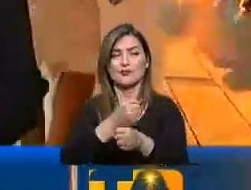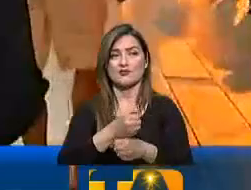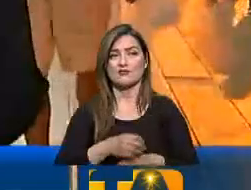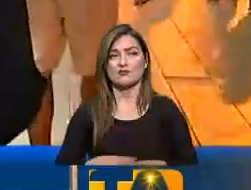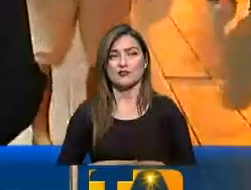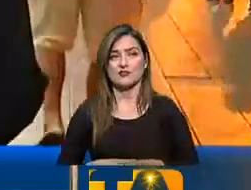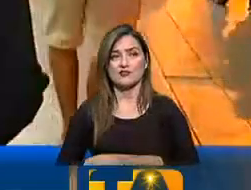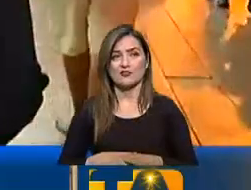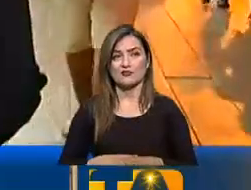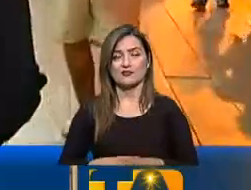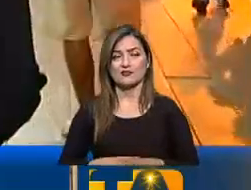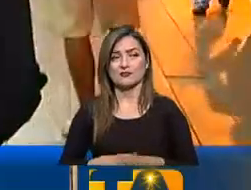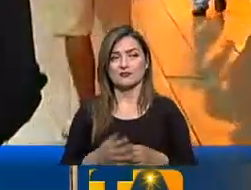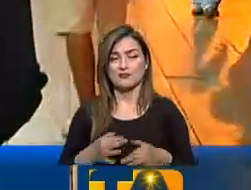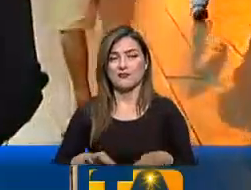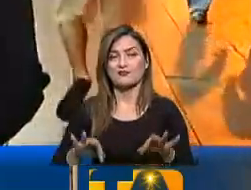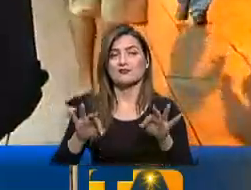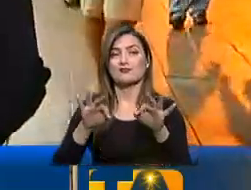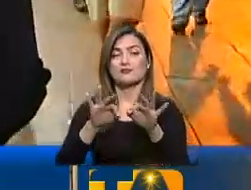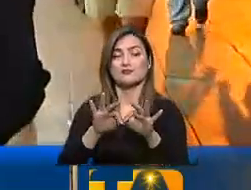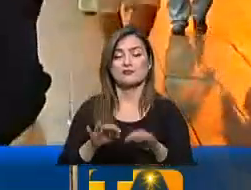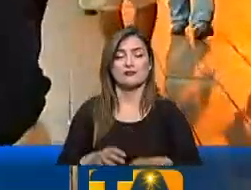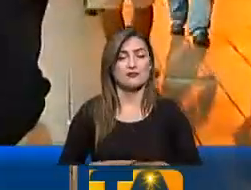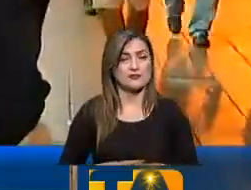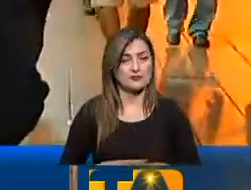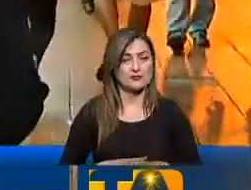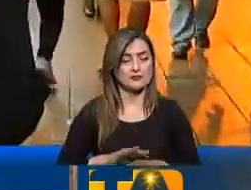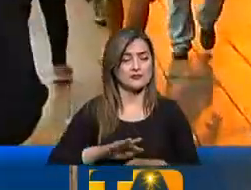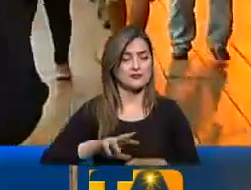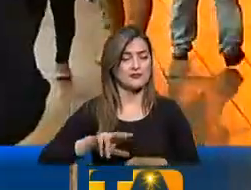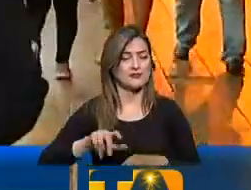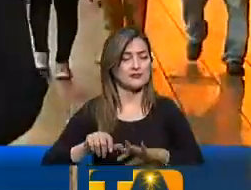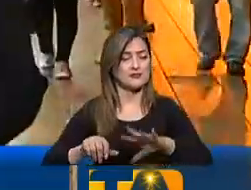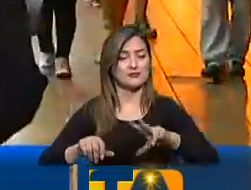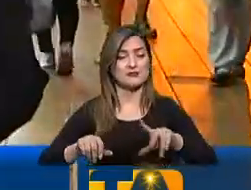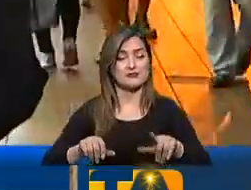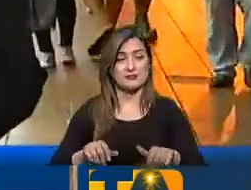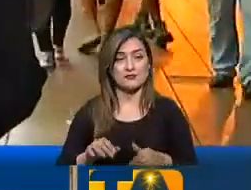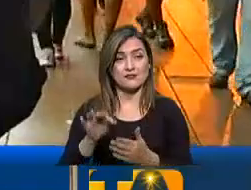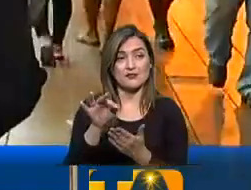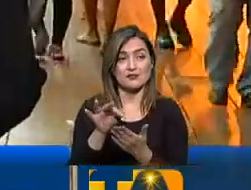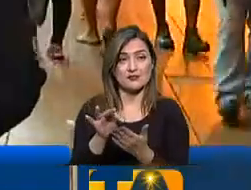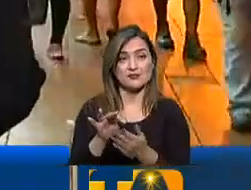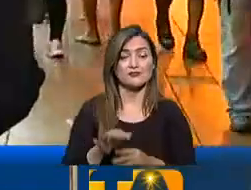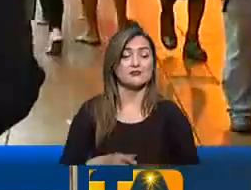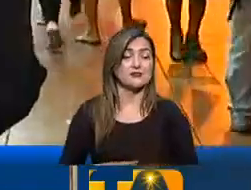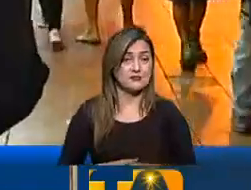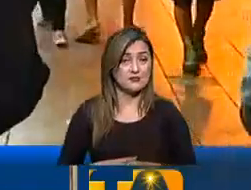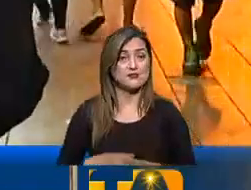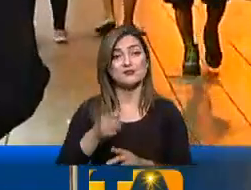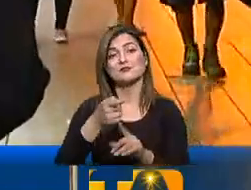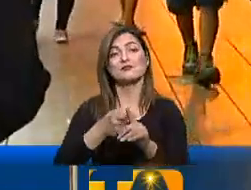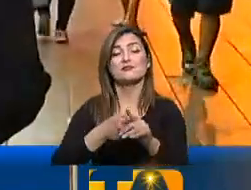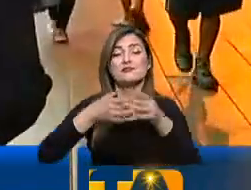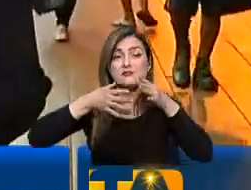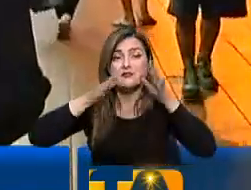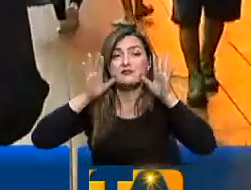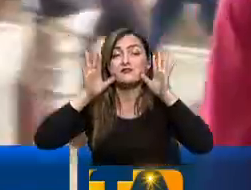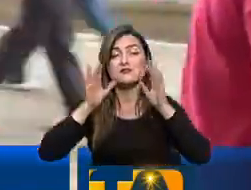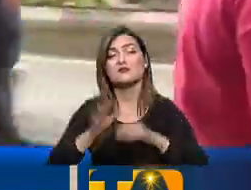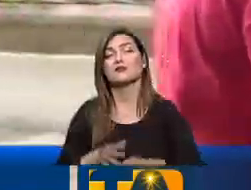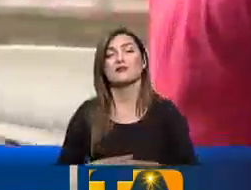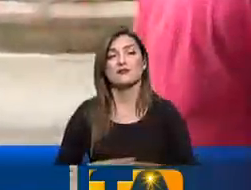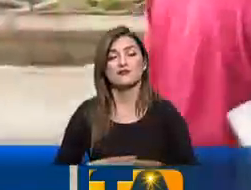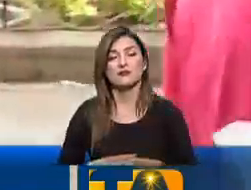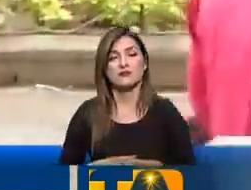realmente también muy importante en esta época porque los robos también incrementan en esta zona de la ciudad en el mes de diciembre, cabe